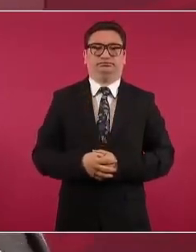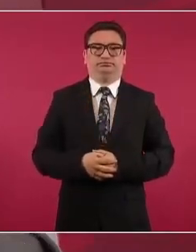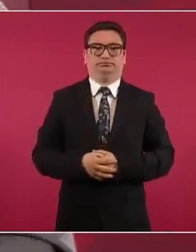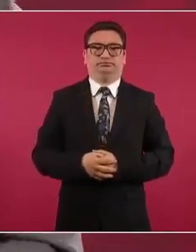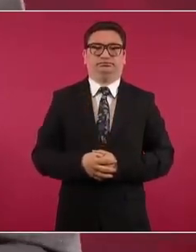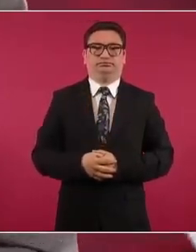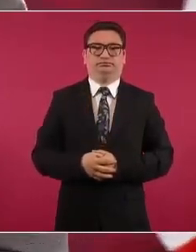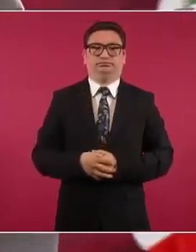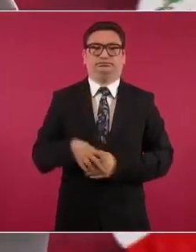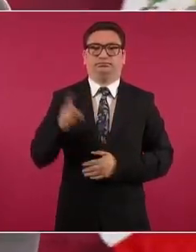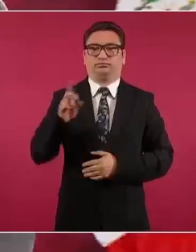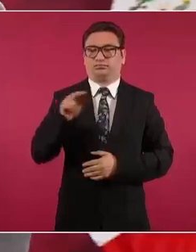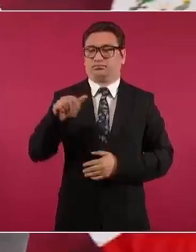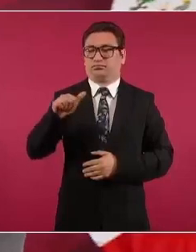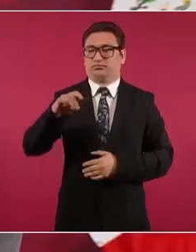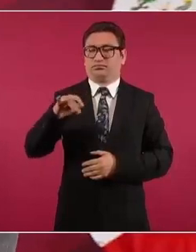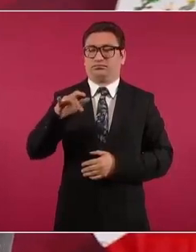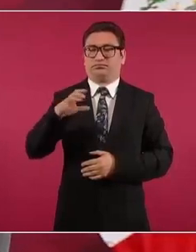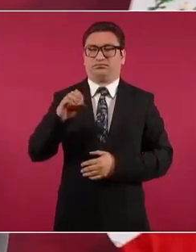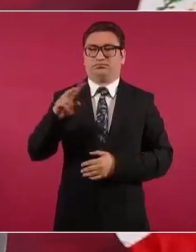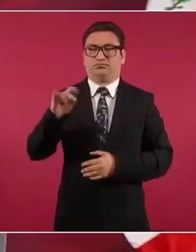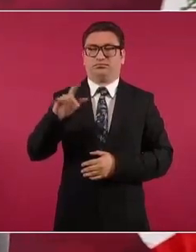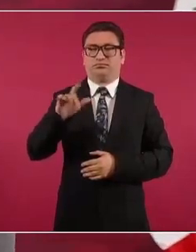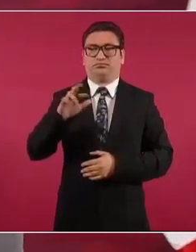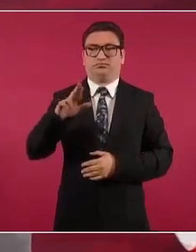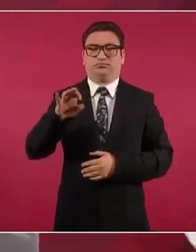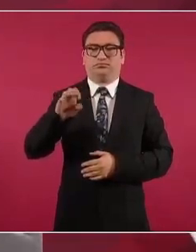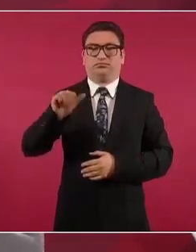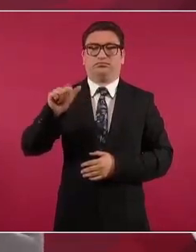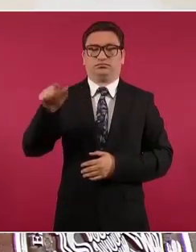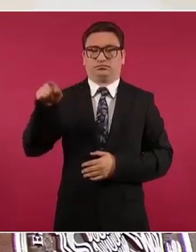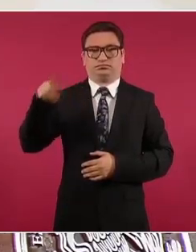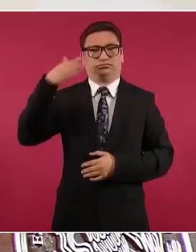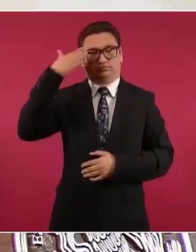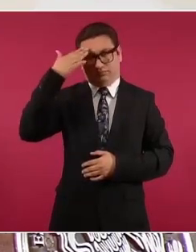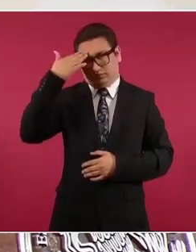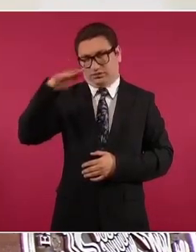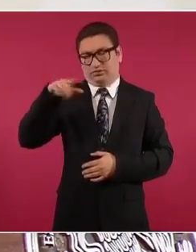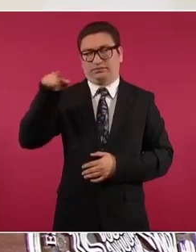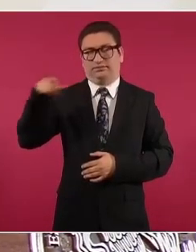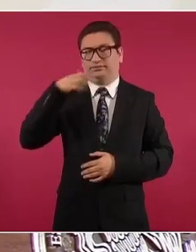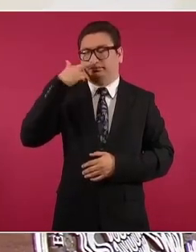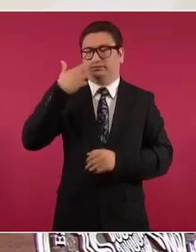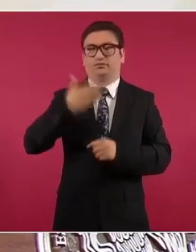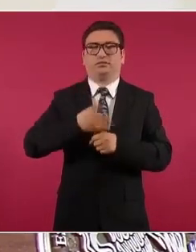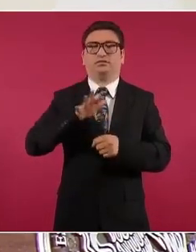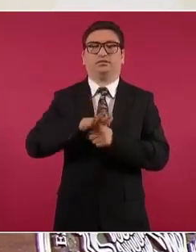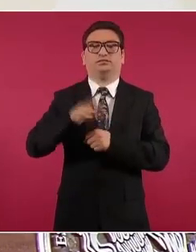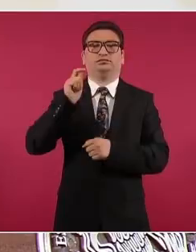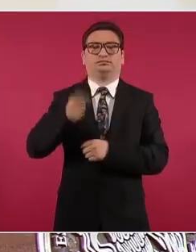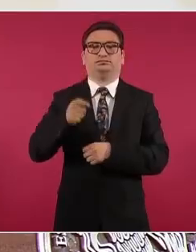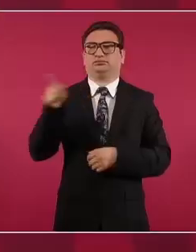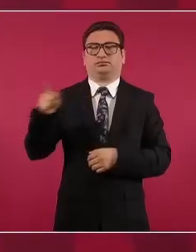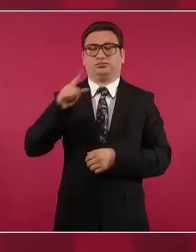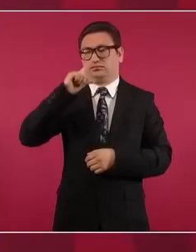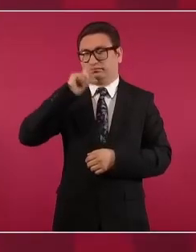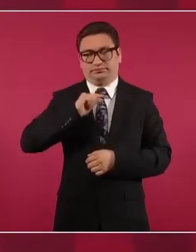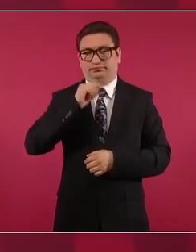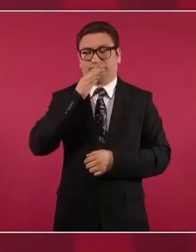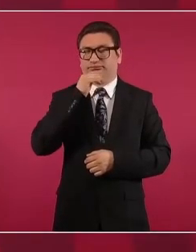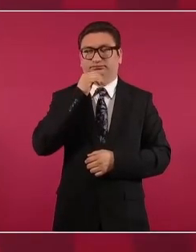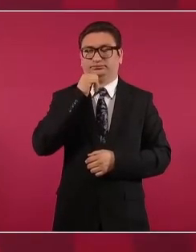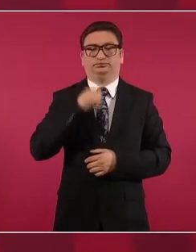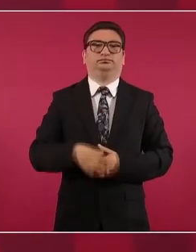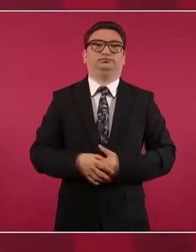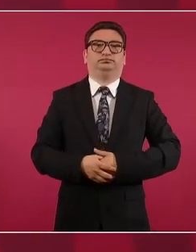el doctor Américo Villarreal sabe de la responsabilidad que tiene, no puede fallar,